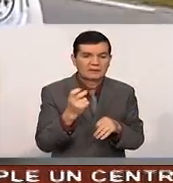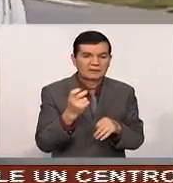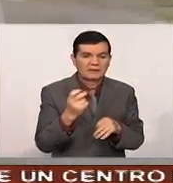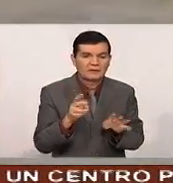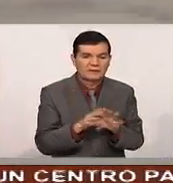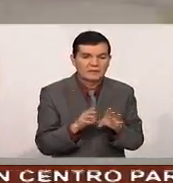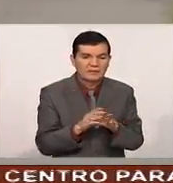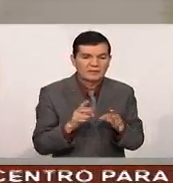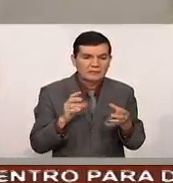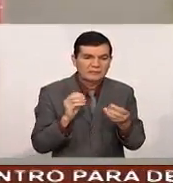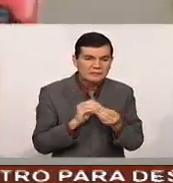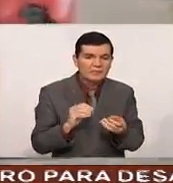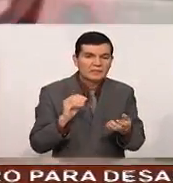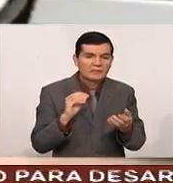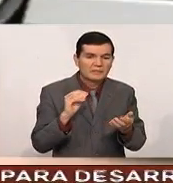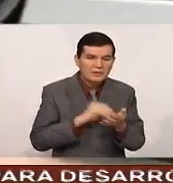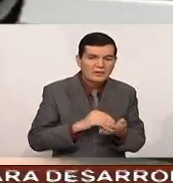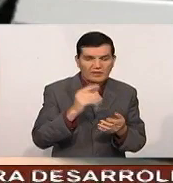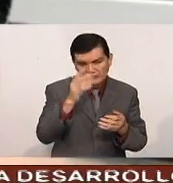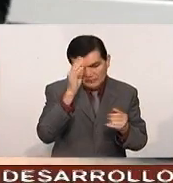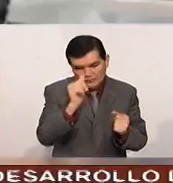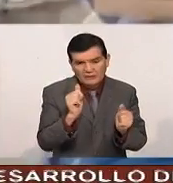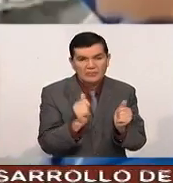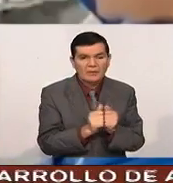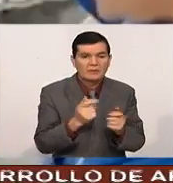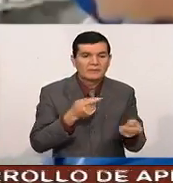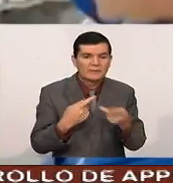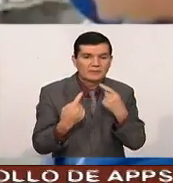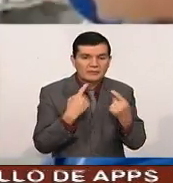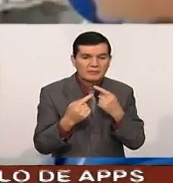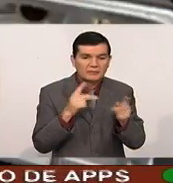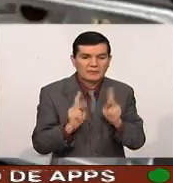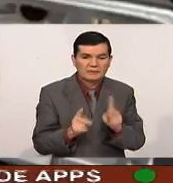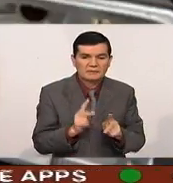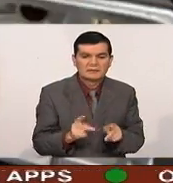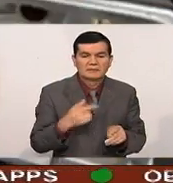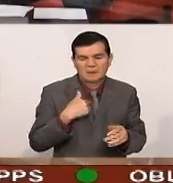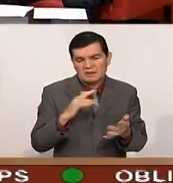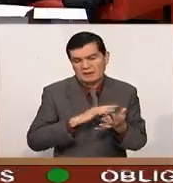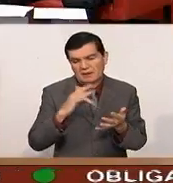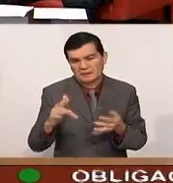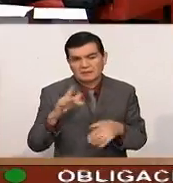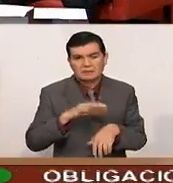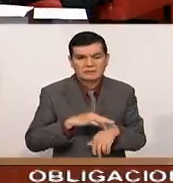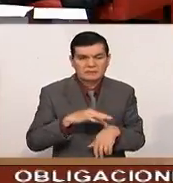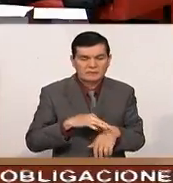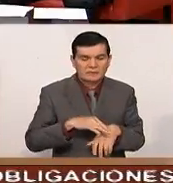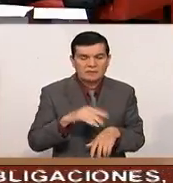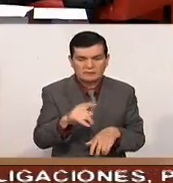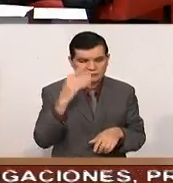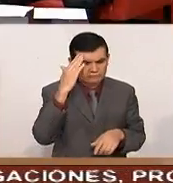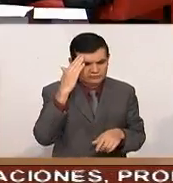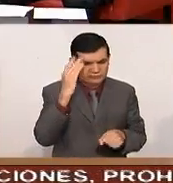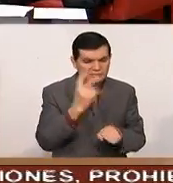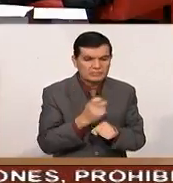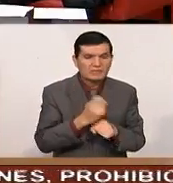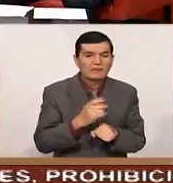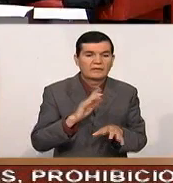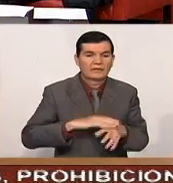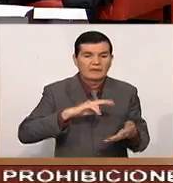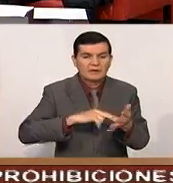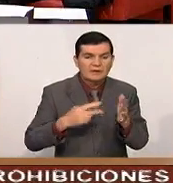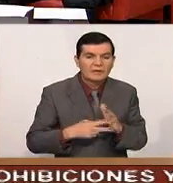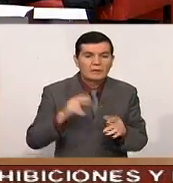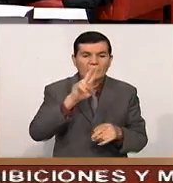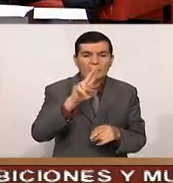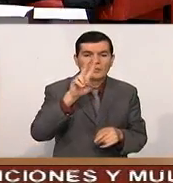implica hacer convenios y hacer muchas pláticas con los principales sectores. Pues excelente, doctor Eduardo García, vicerrector institucional de Ingeniería de